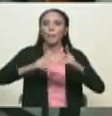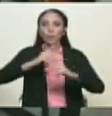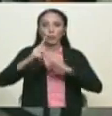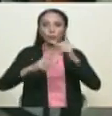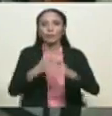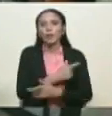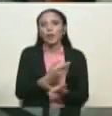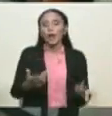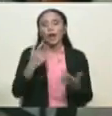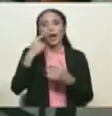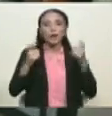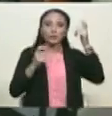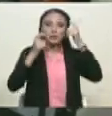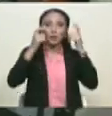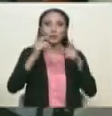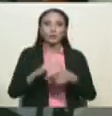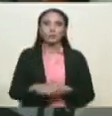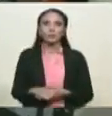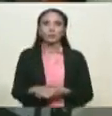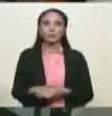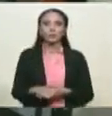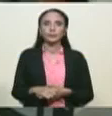lema, Comandante Chávez.